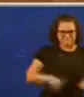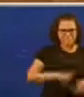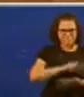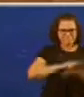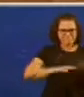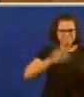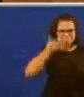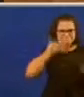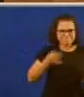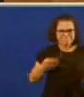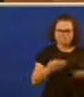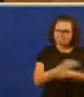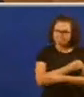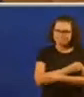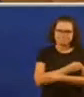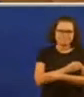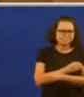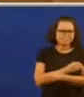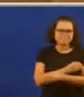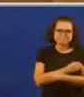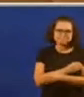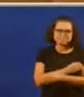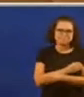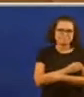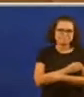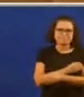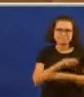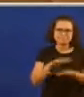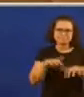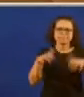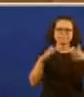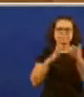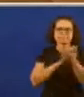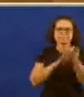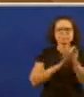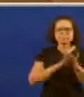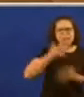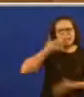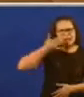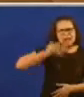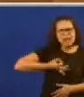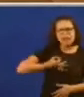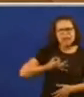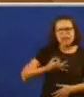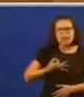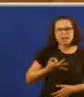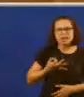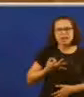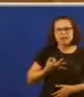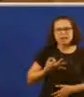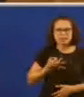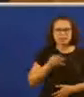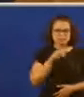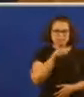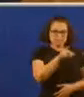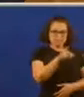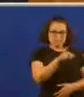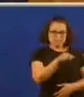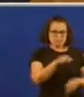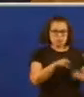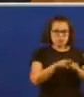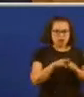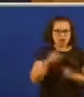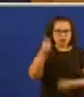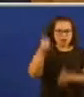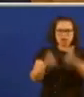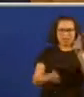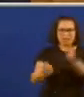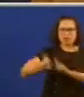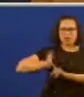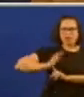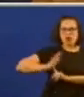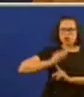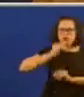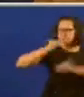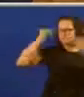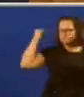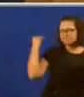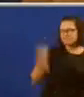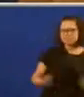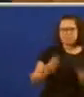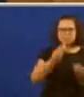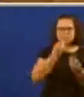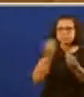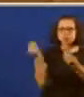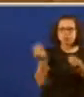Galiza. A realidade é que vostede non fixo o maior concurso eólico da historia. Fixo o maior